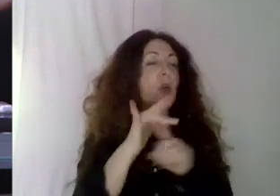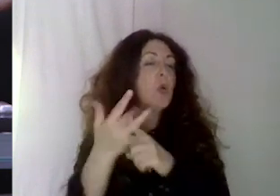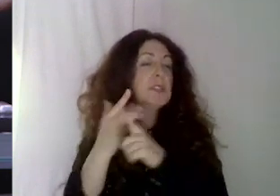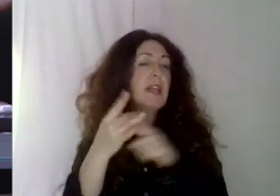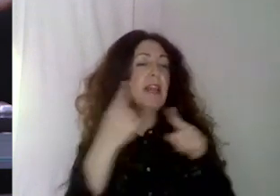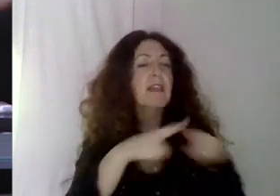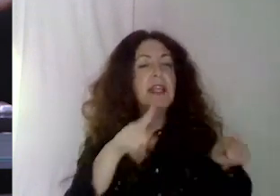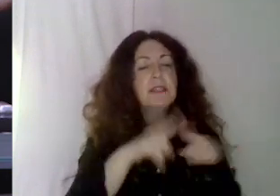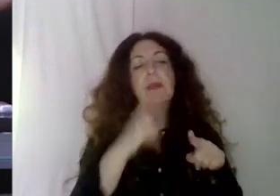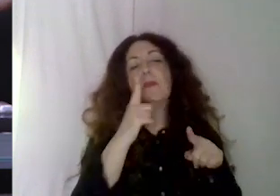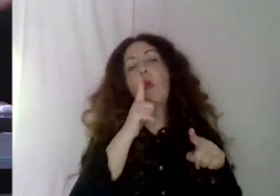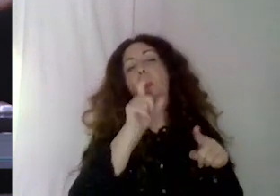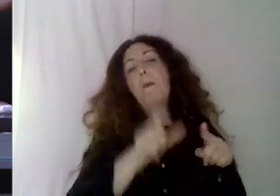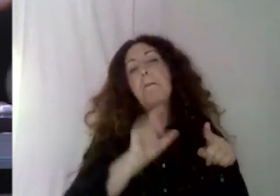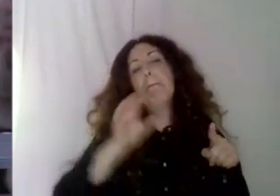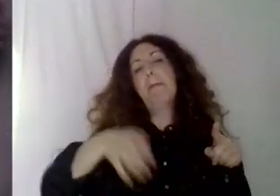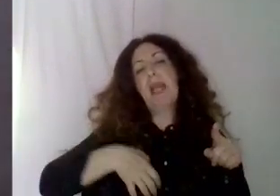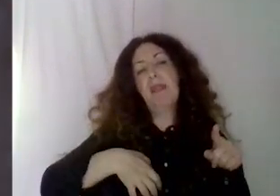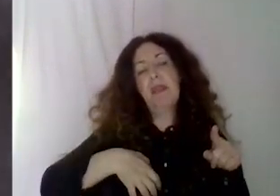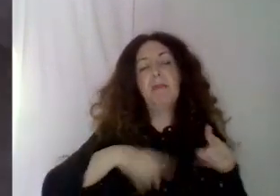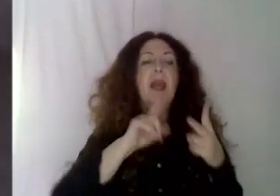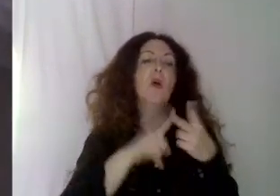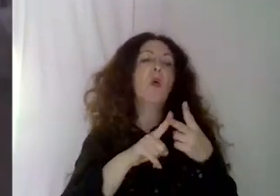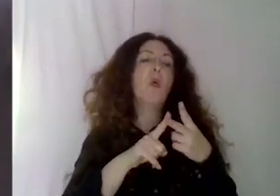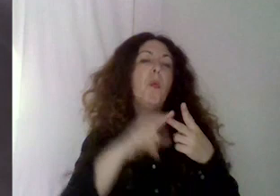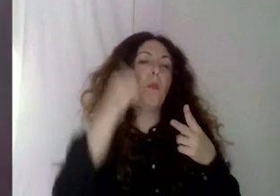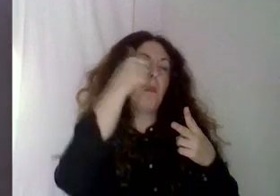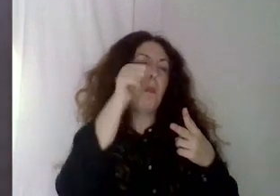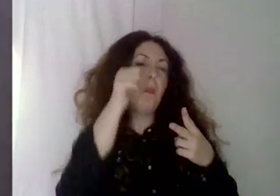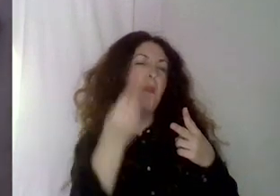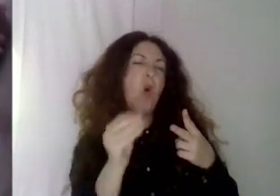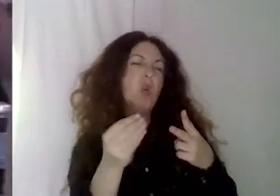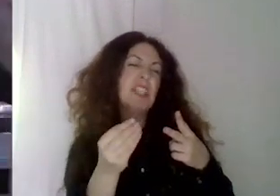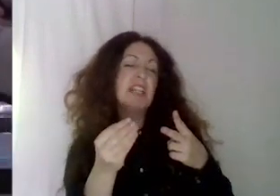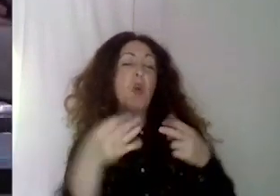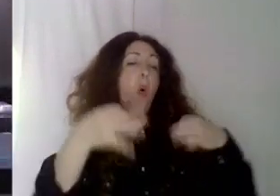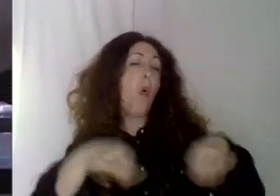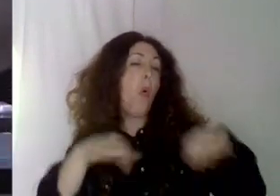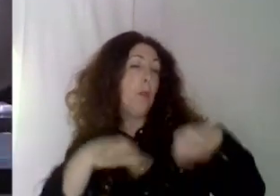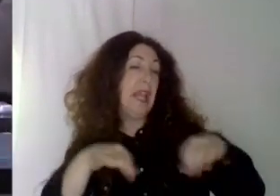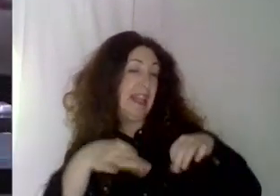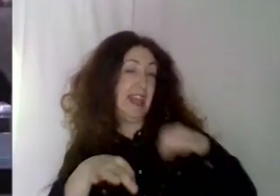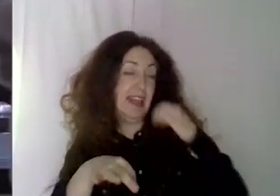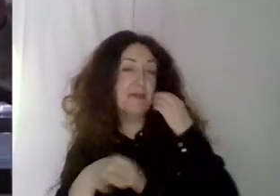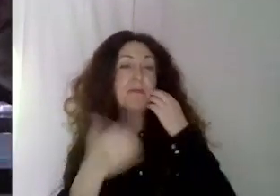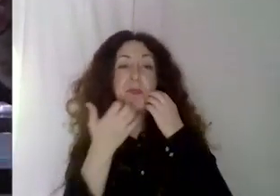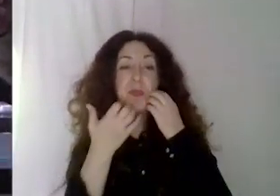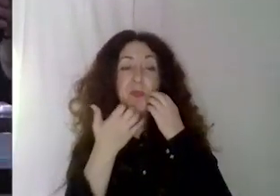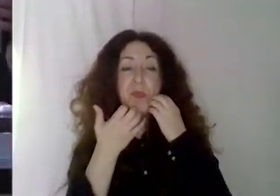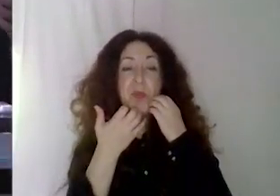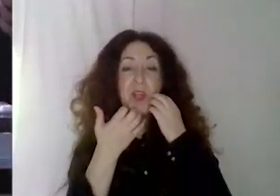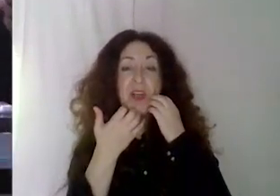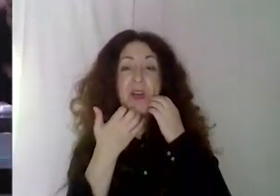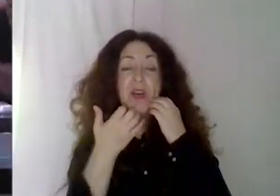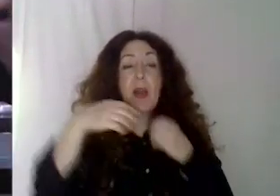No, pero es que esos tres nacen a la vez. Esos tres nacen a la vez. Tienen unas circunstancias diversas, porque uno es un